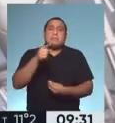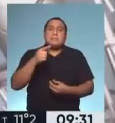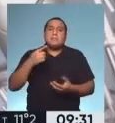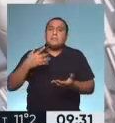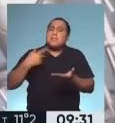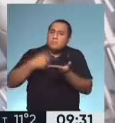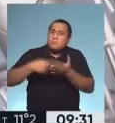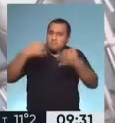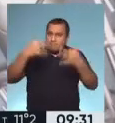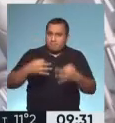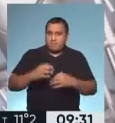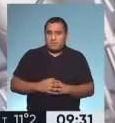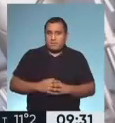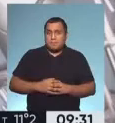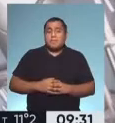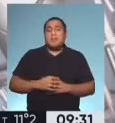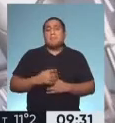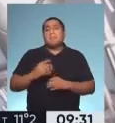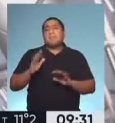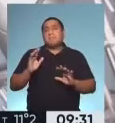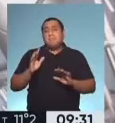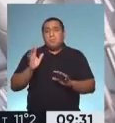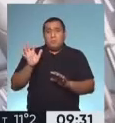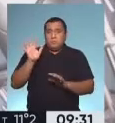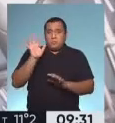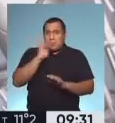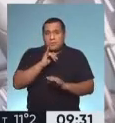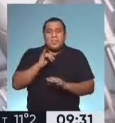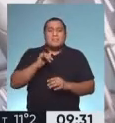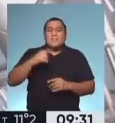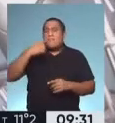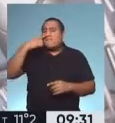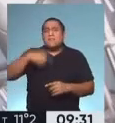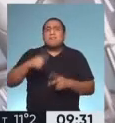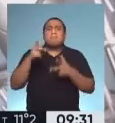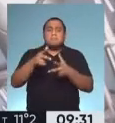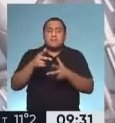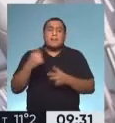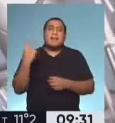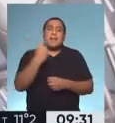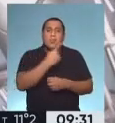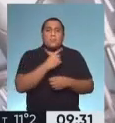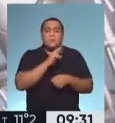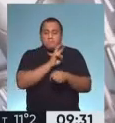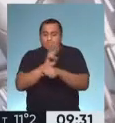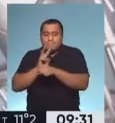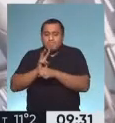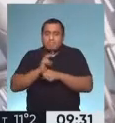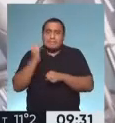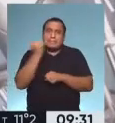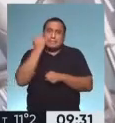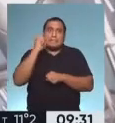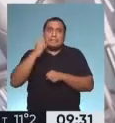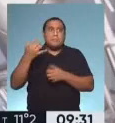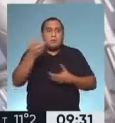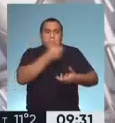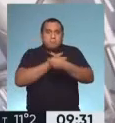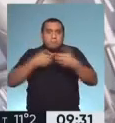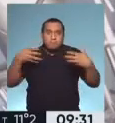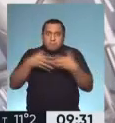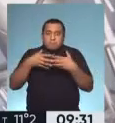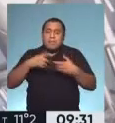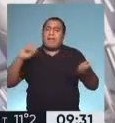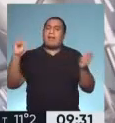decisiones como cada día cierro este espacio diciéndoles que lo individual suma pero es lo colectivo lo que definitivamente